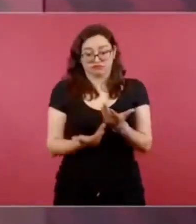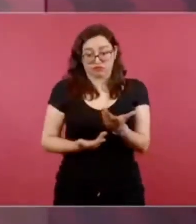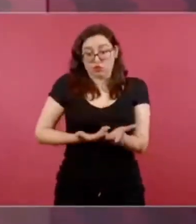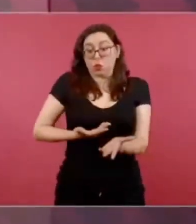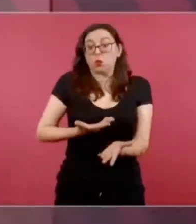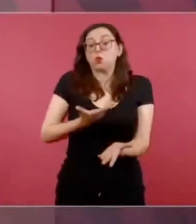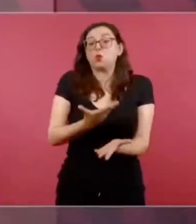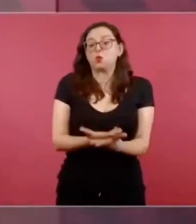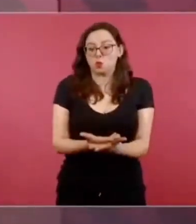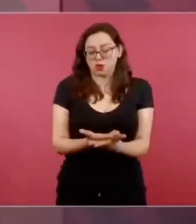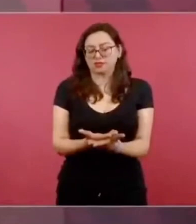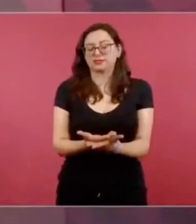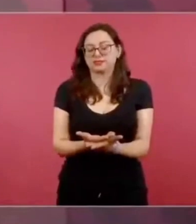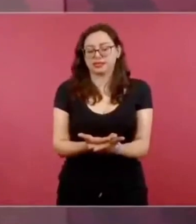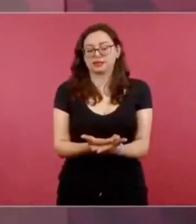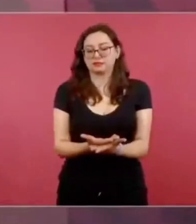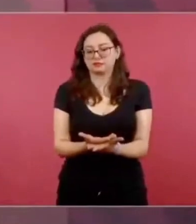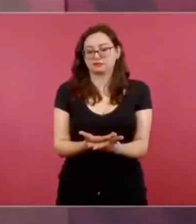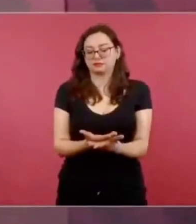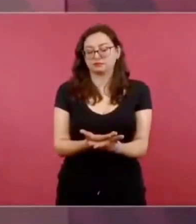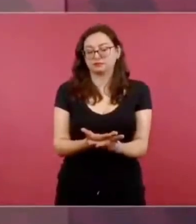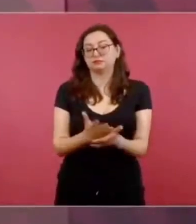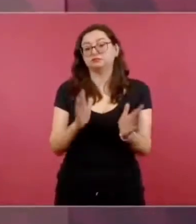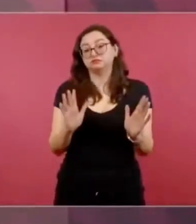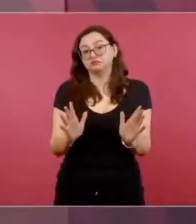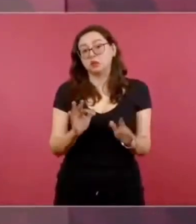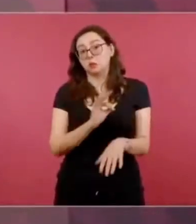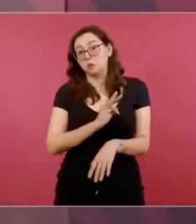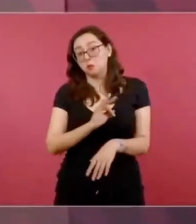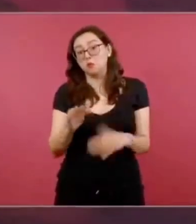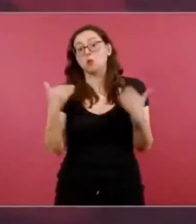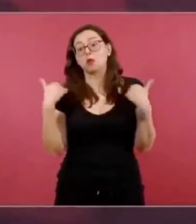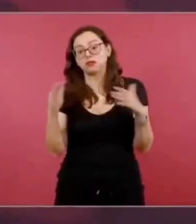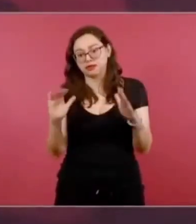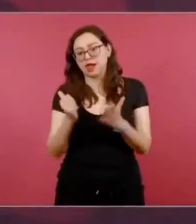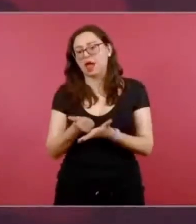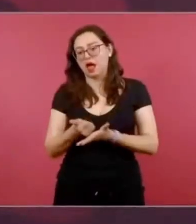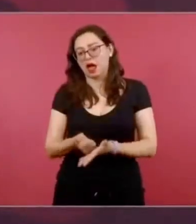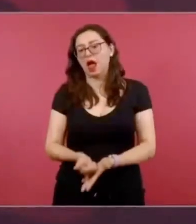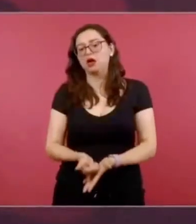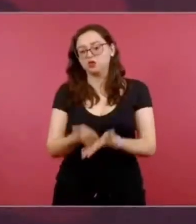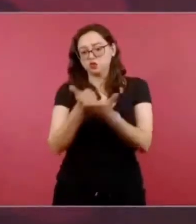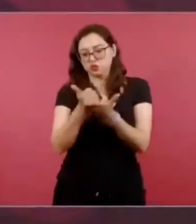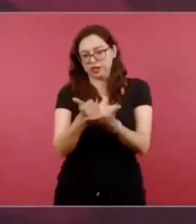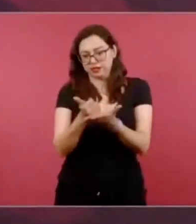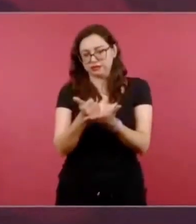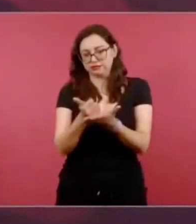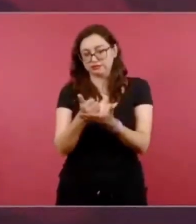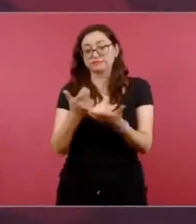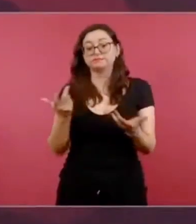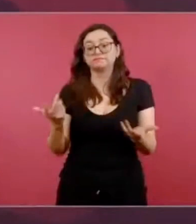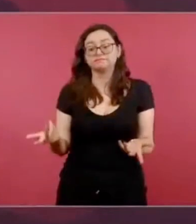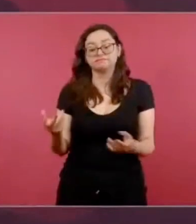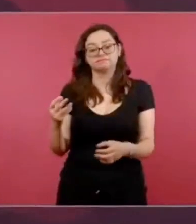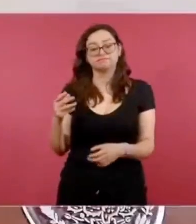hacerse, pero que sí puede ayudar, es que el pueblo elija